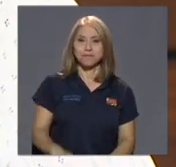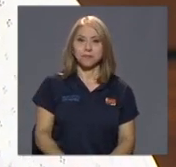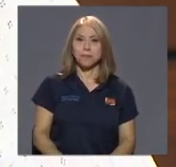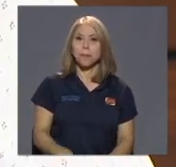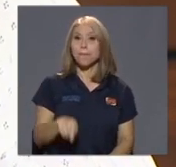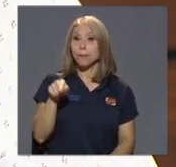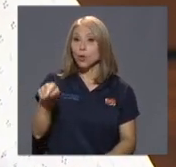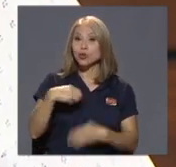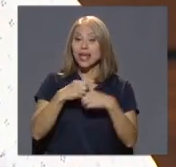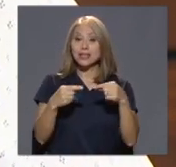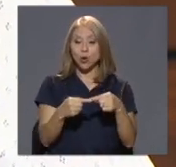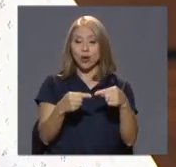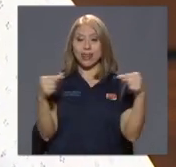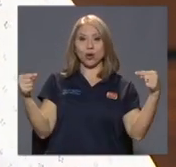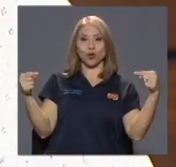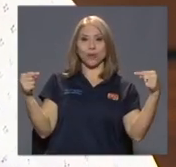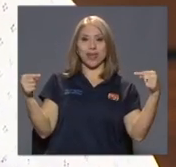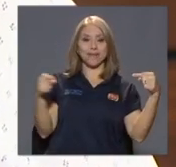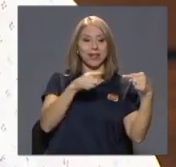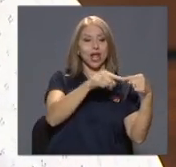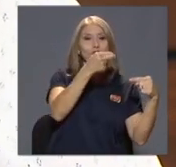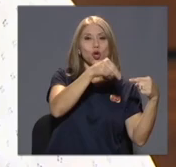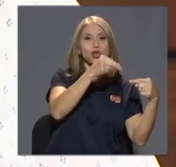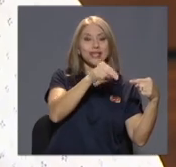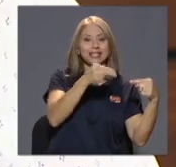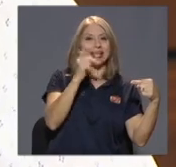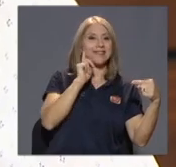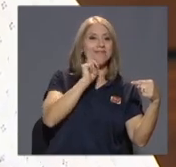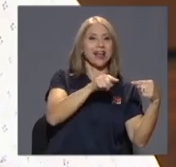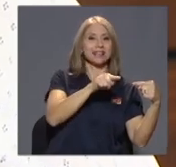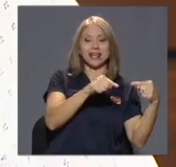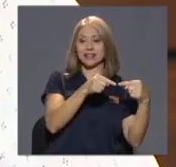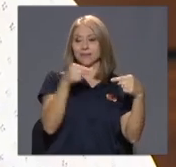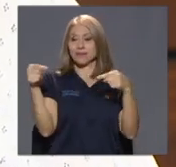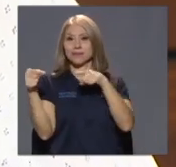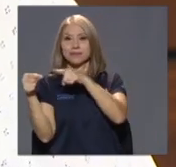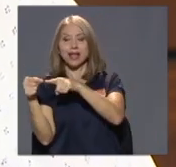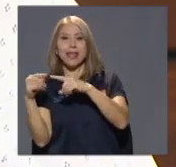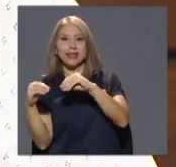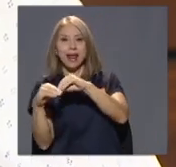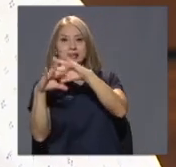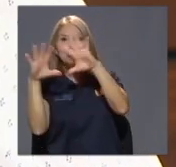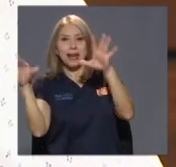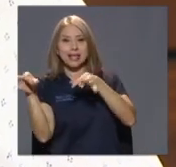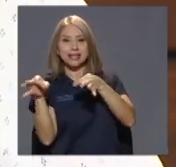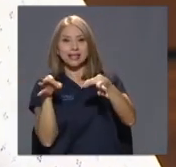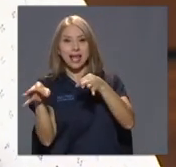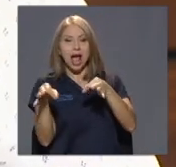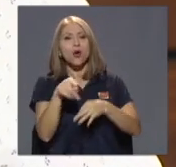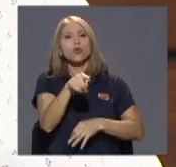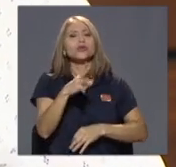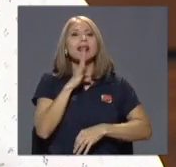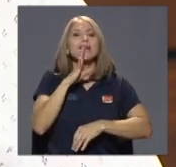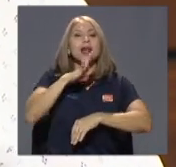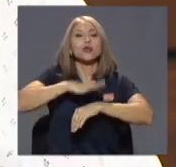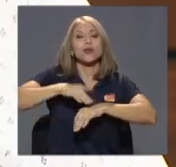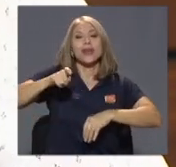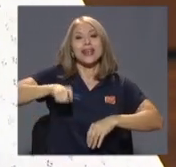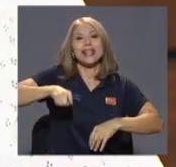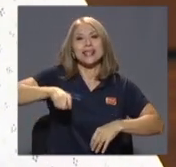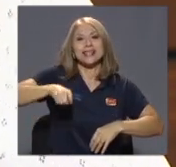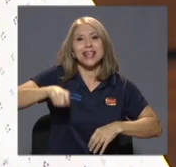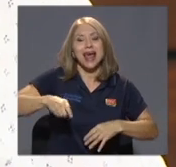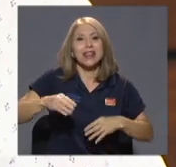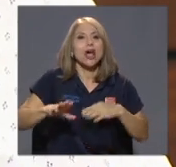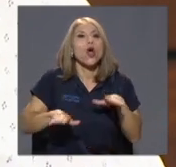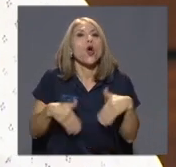una dicotomía entre las noticias falsas y la transparencia, y ha hecho hincapié en la gran necesidad de cómo se abanderan las fake